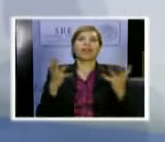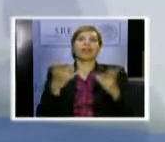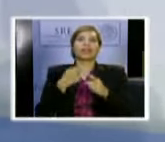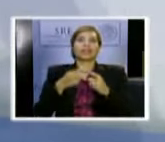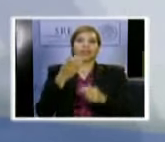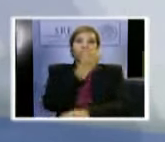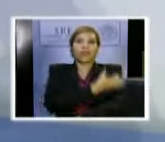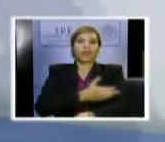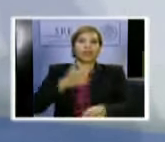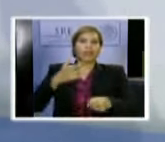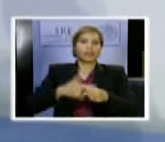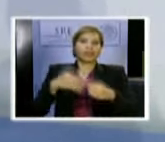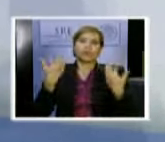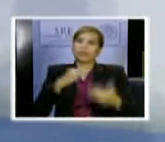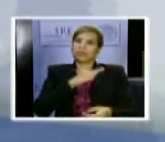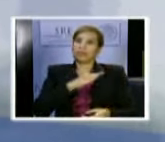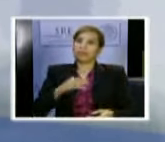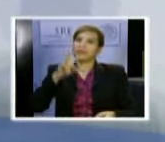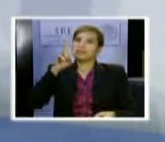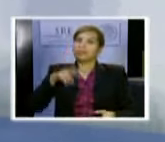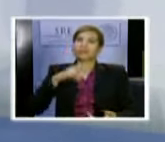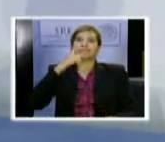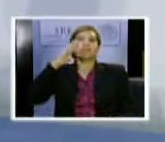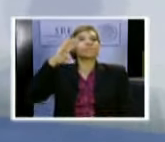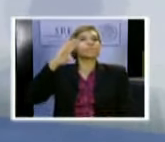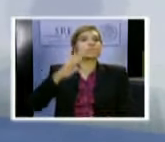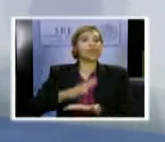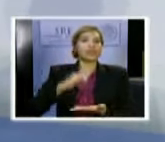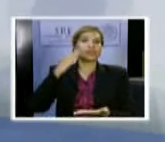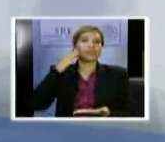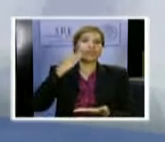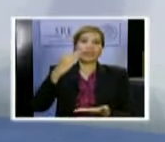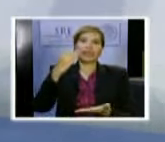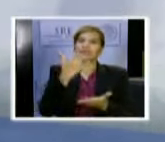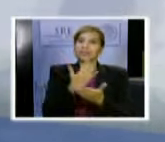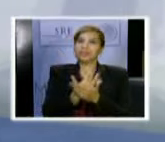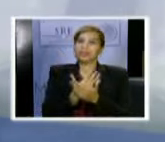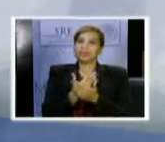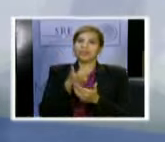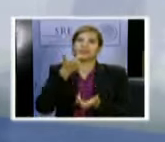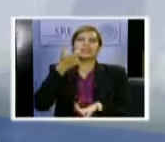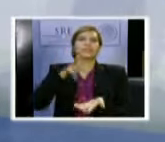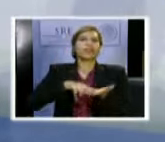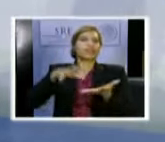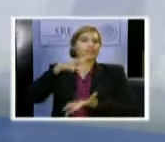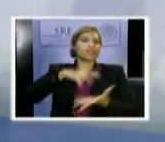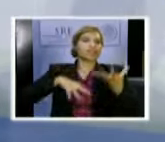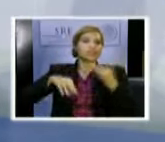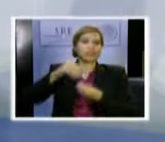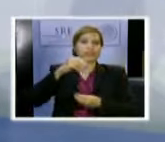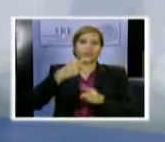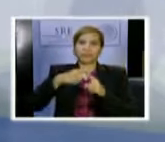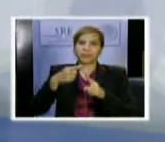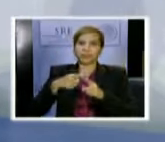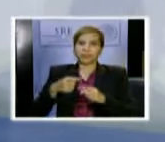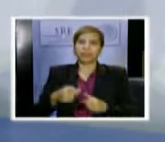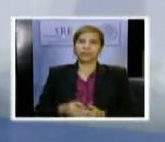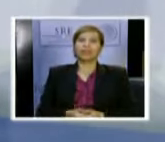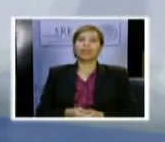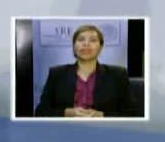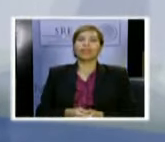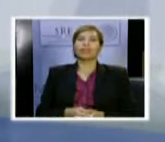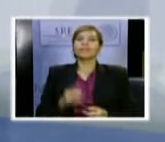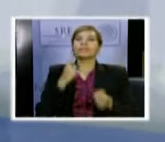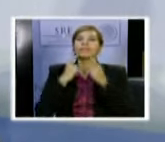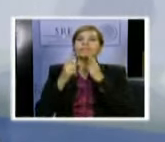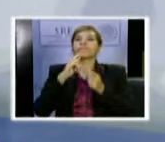la coordinación, es posible realmente reducir los tiempos de espera y los costos de transacción. La